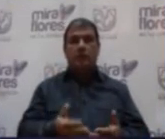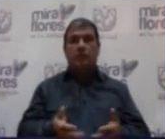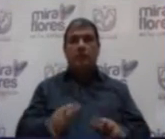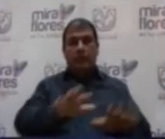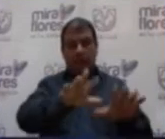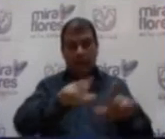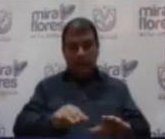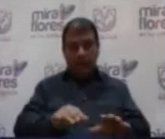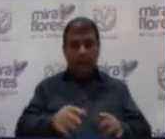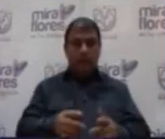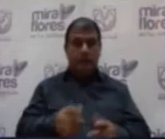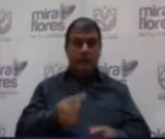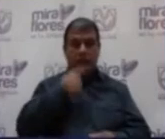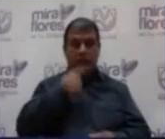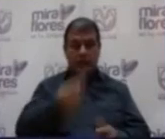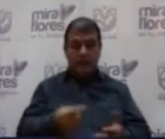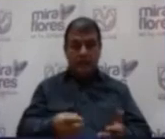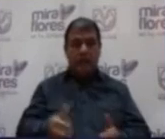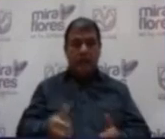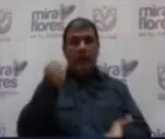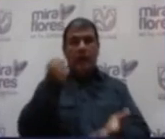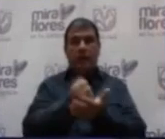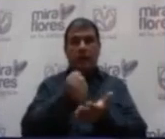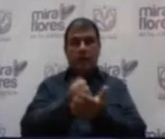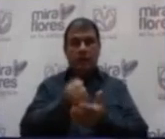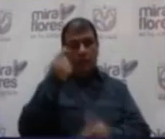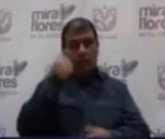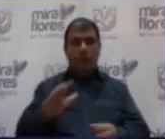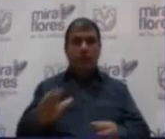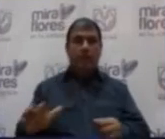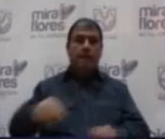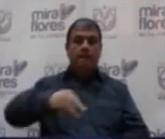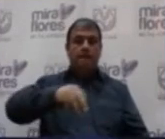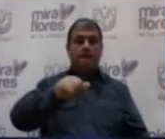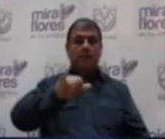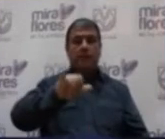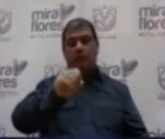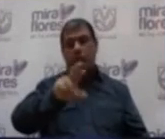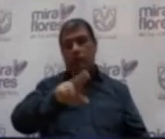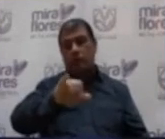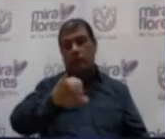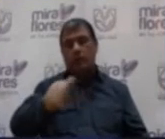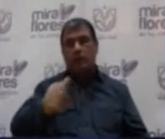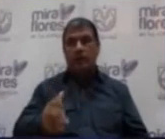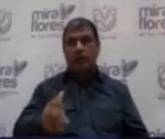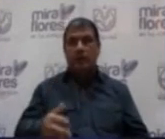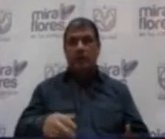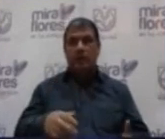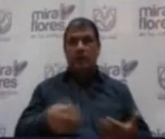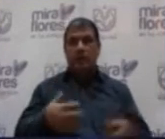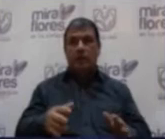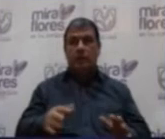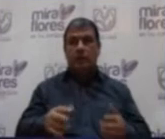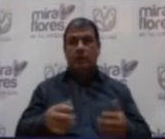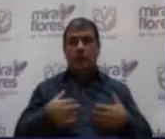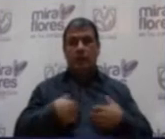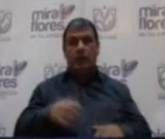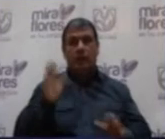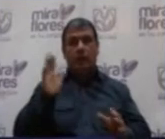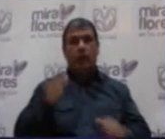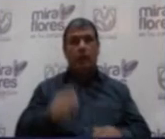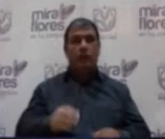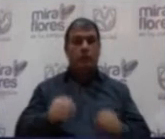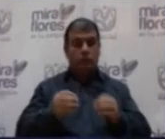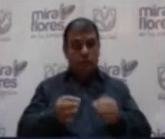en el acta debería decir aprobado por mayoría, ya que yo sustenté mi voto en